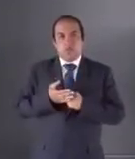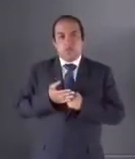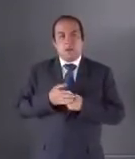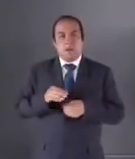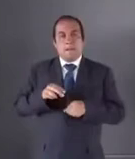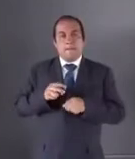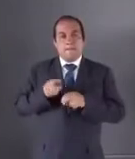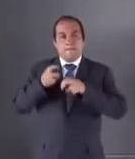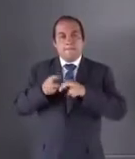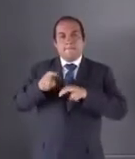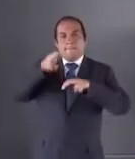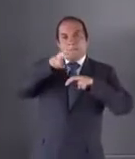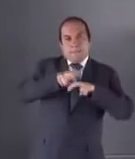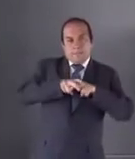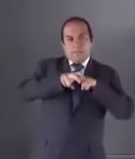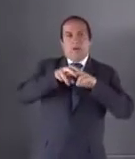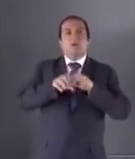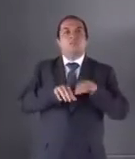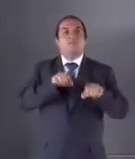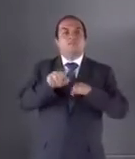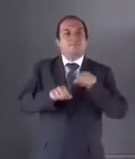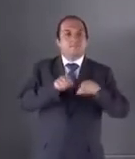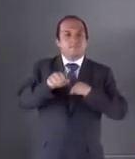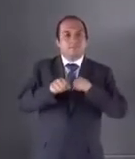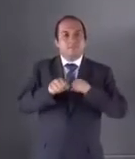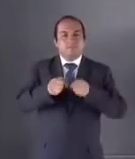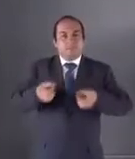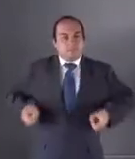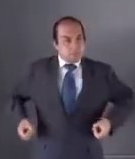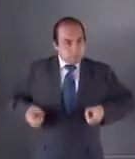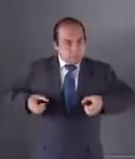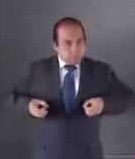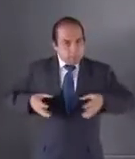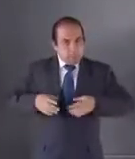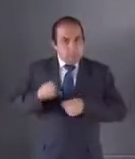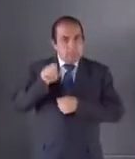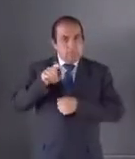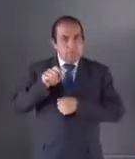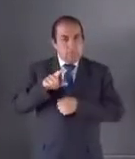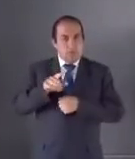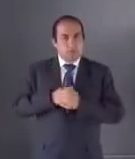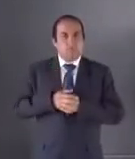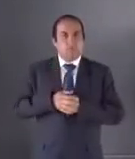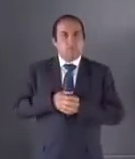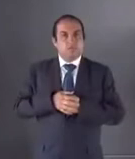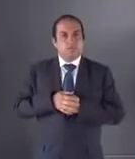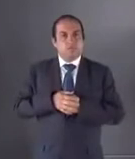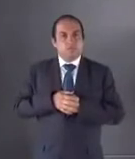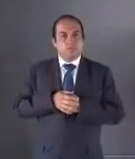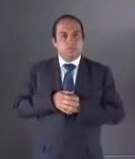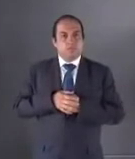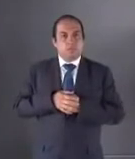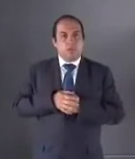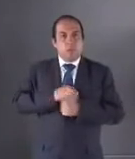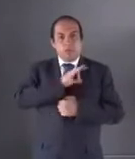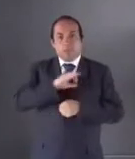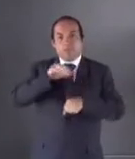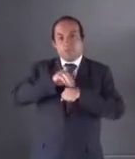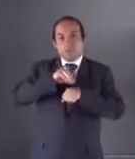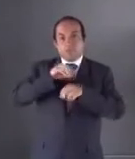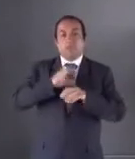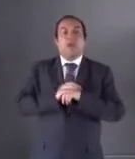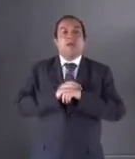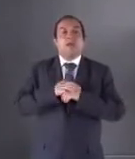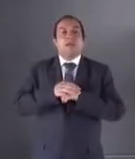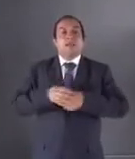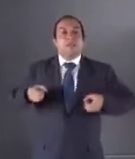bicicletas, sillas de ruedas, inclusive cabe la silla de ruedas entre los dos espacios,